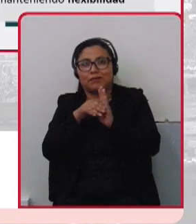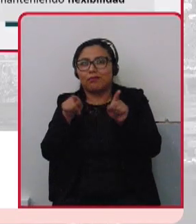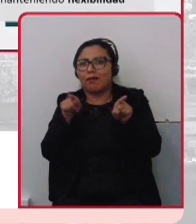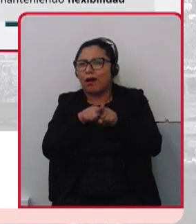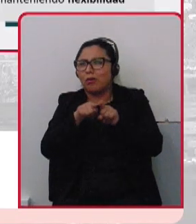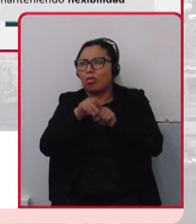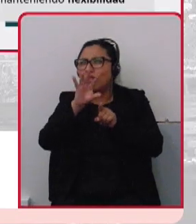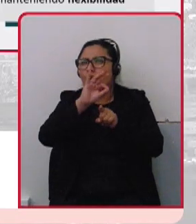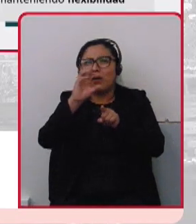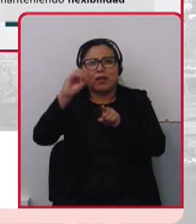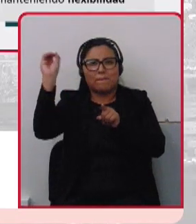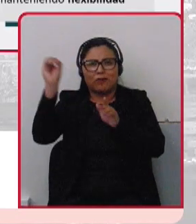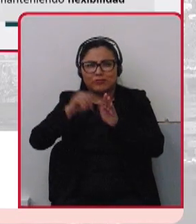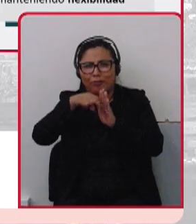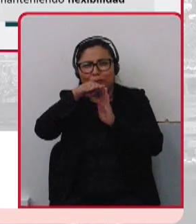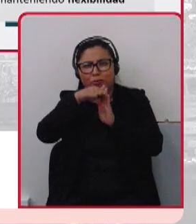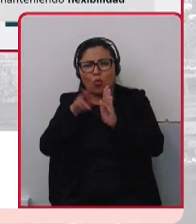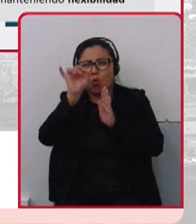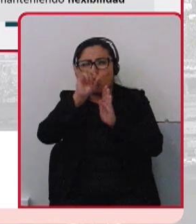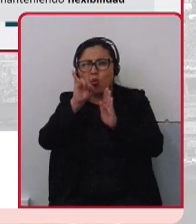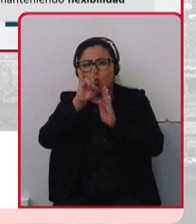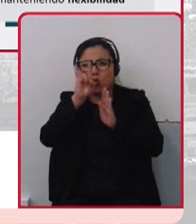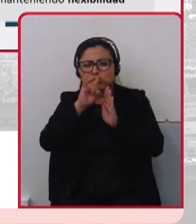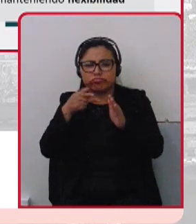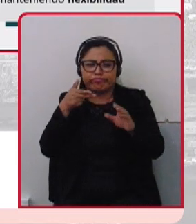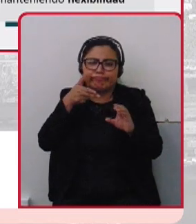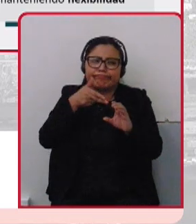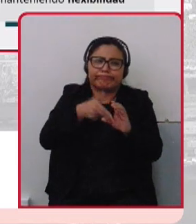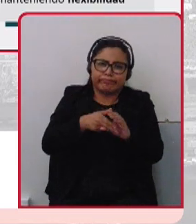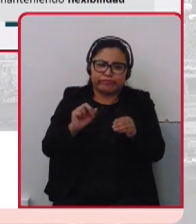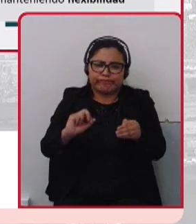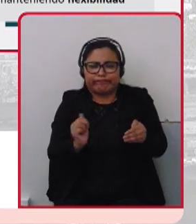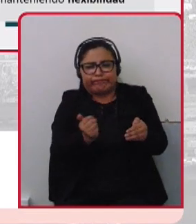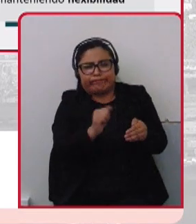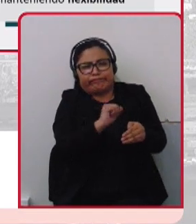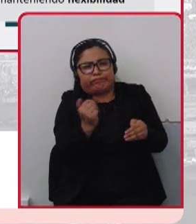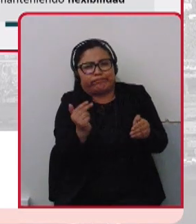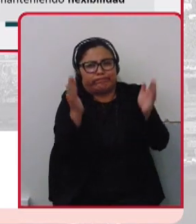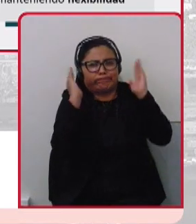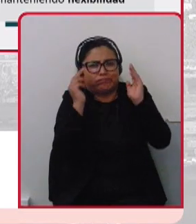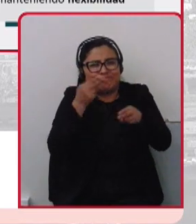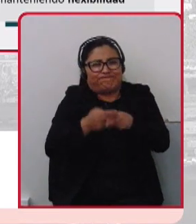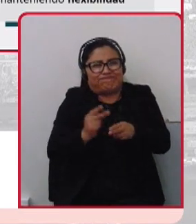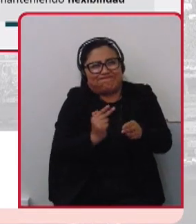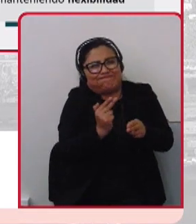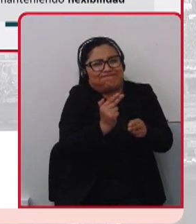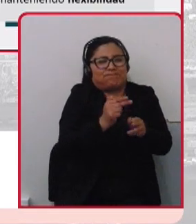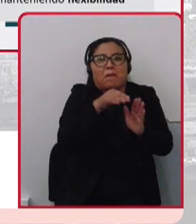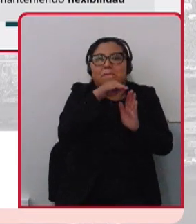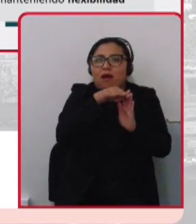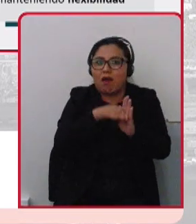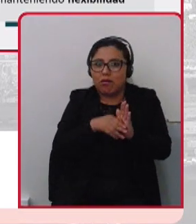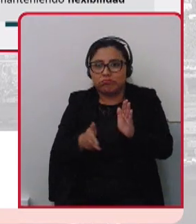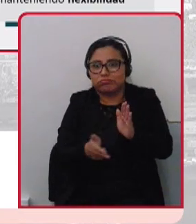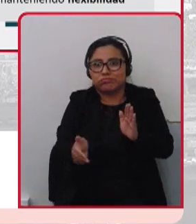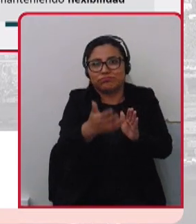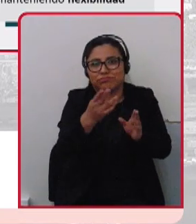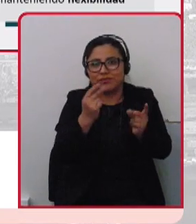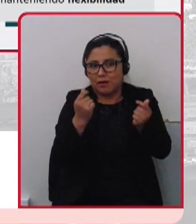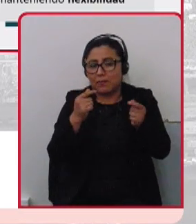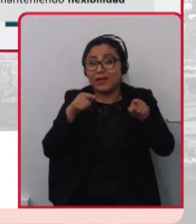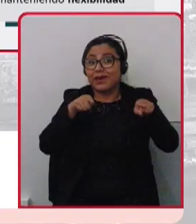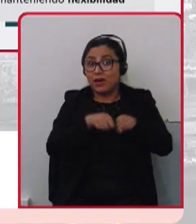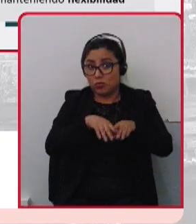reduciríamos en un 90% el consumo de combustible en la condición subiendo cargado. Está de más indicarles que estos túneles representarían una